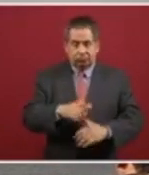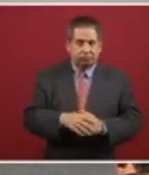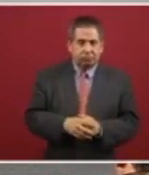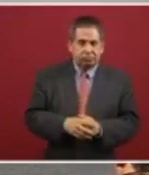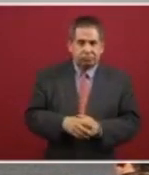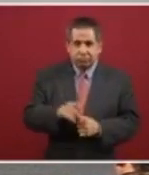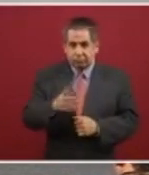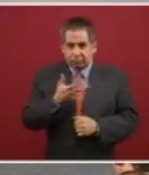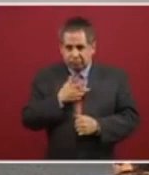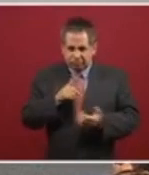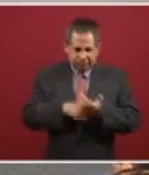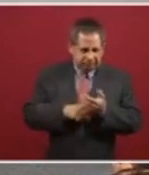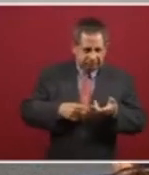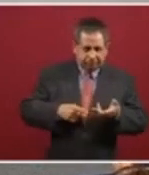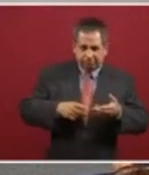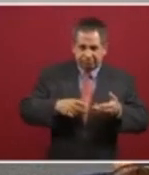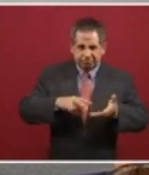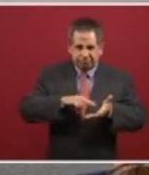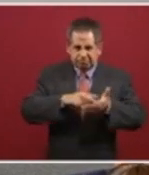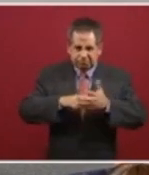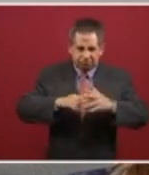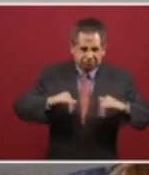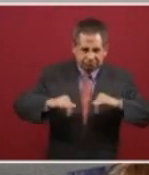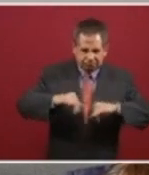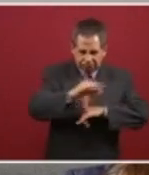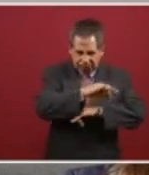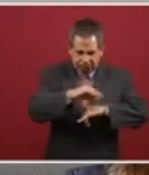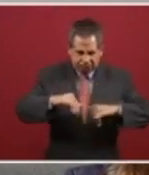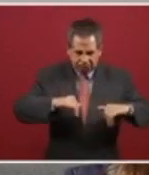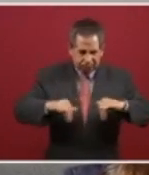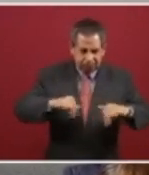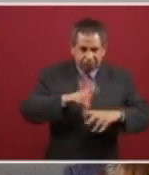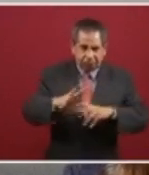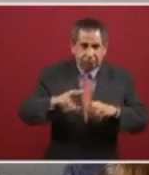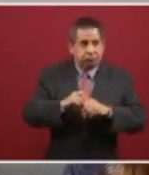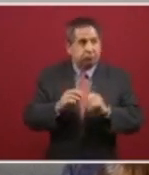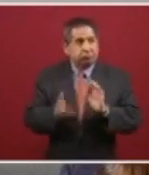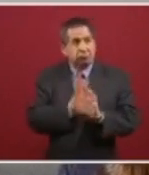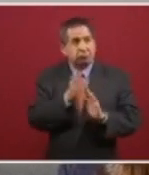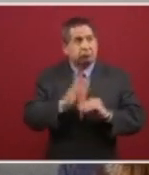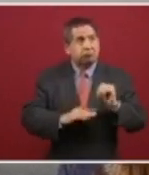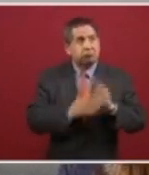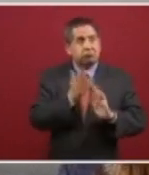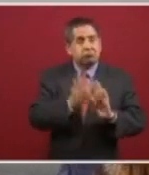ya tenían todo el negocio inmobiliario,